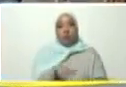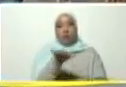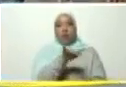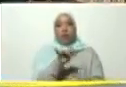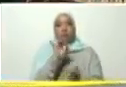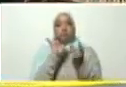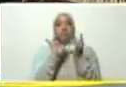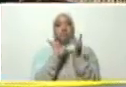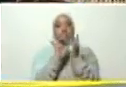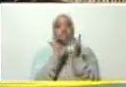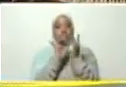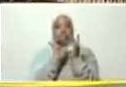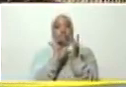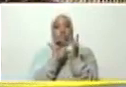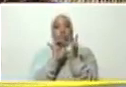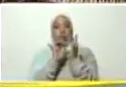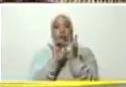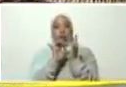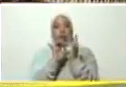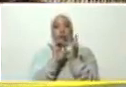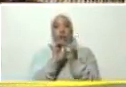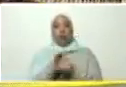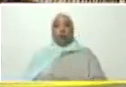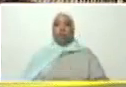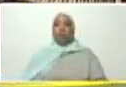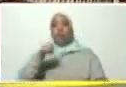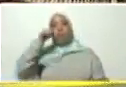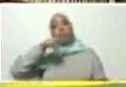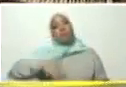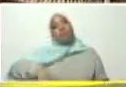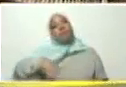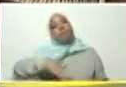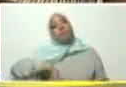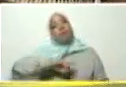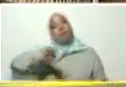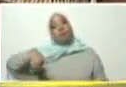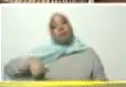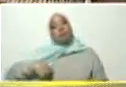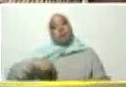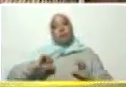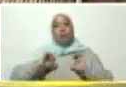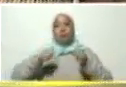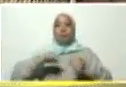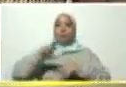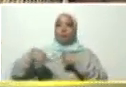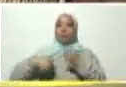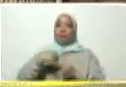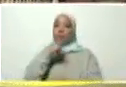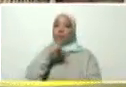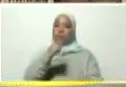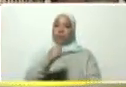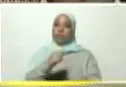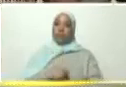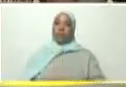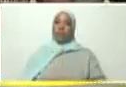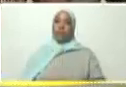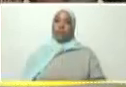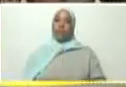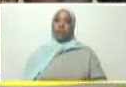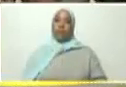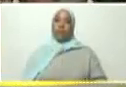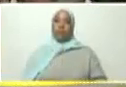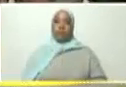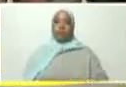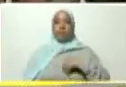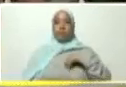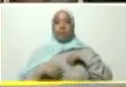directa de las bases del pueblo lo que nosotros tenemos que sembrar construir construir construir